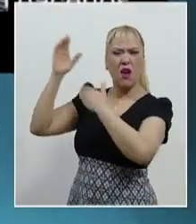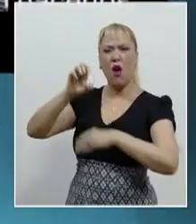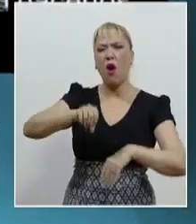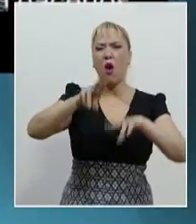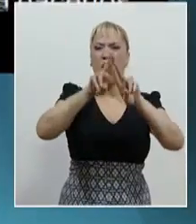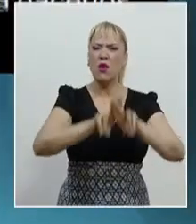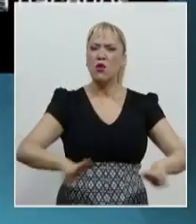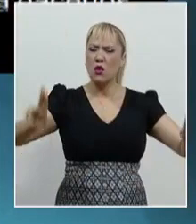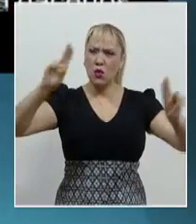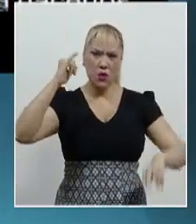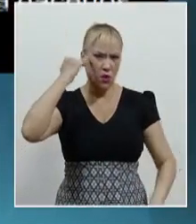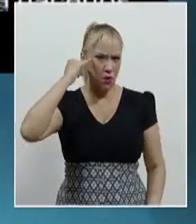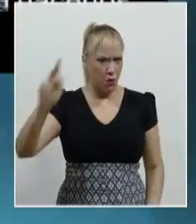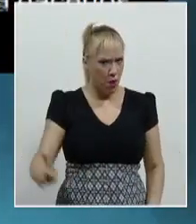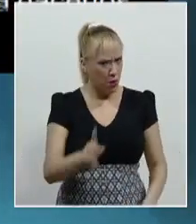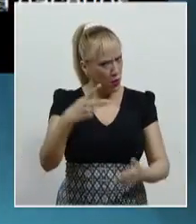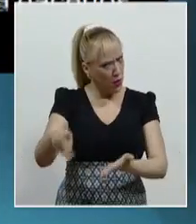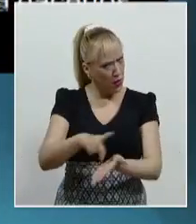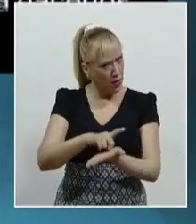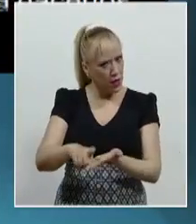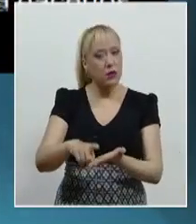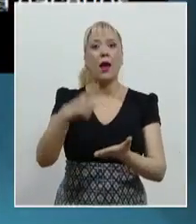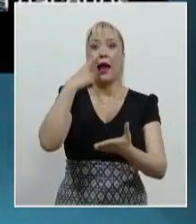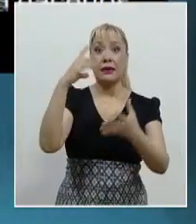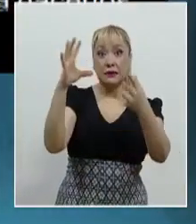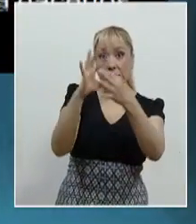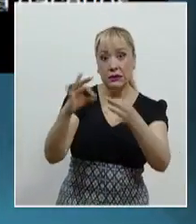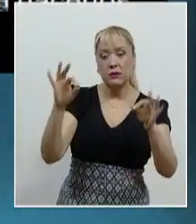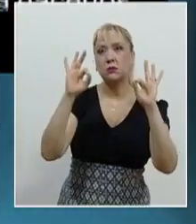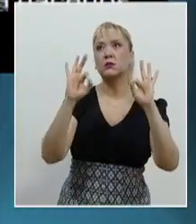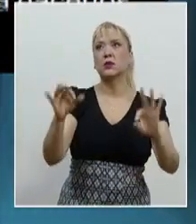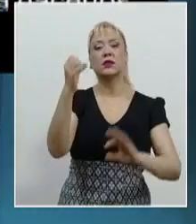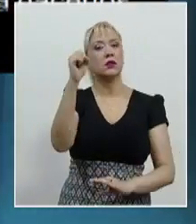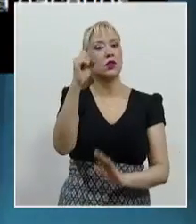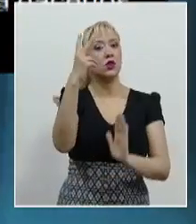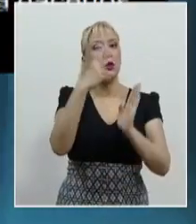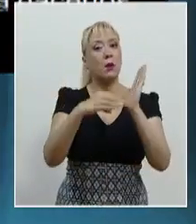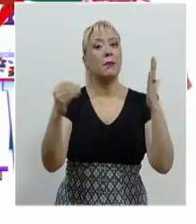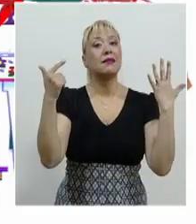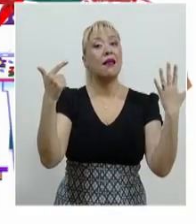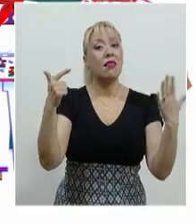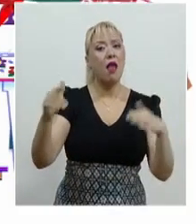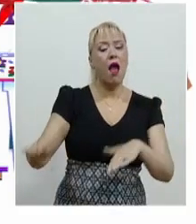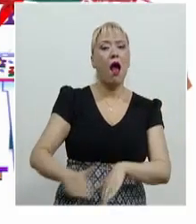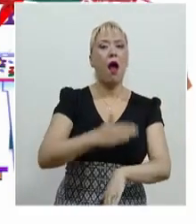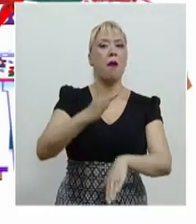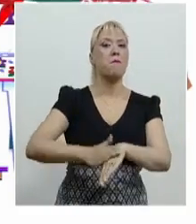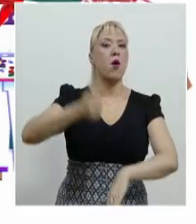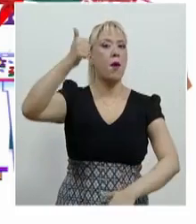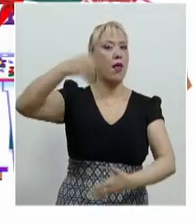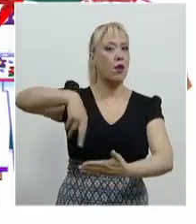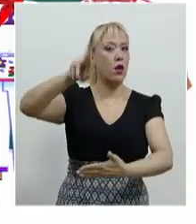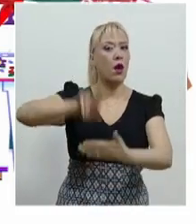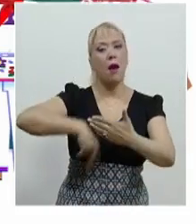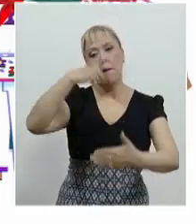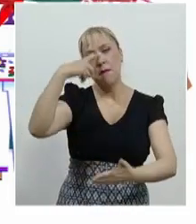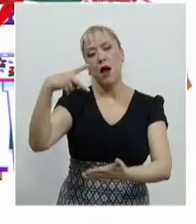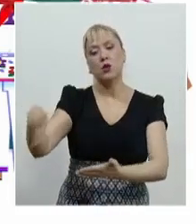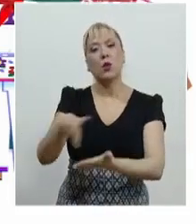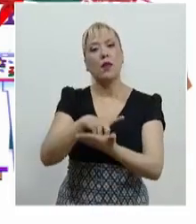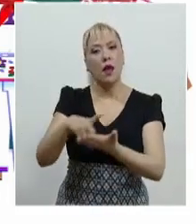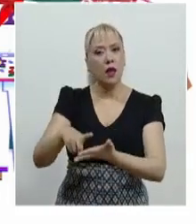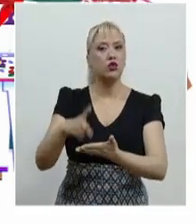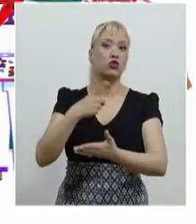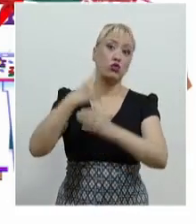Derechos de los Pueblos Indígenas. Este instrumento, aprobado en septiembre de 2007, aborda los derechos individuales y colectivos de